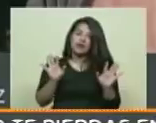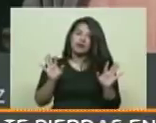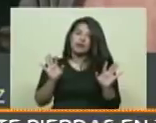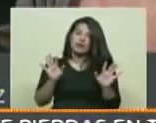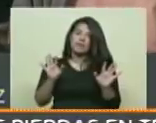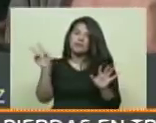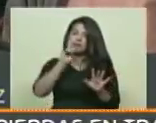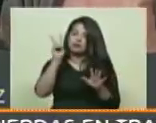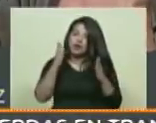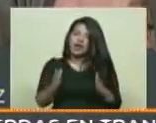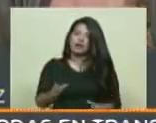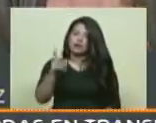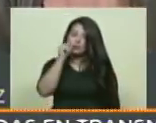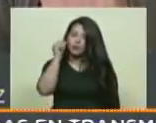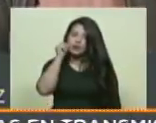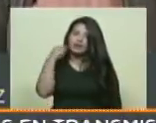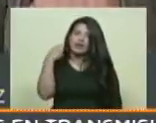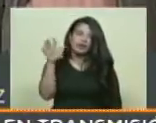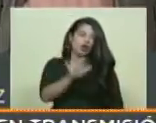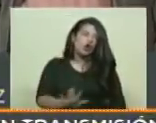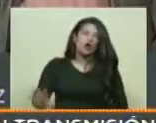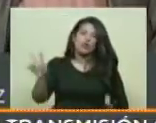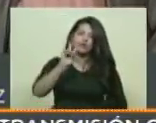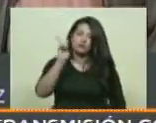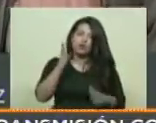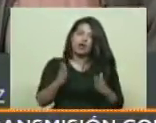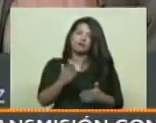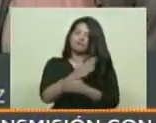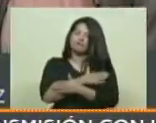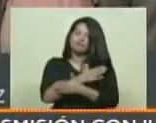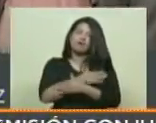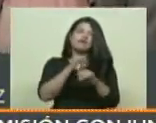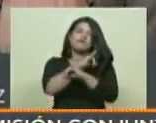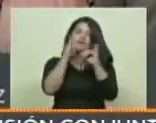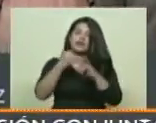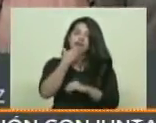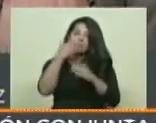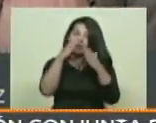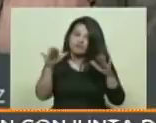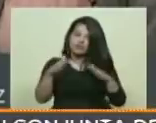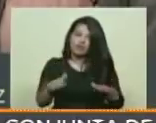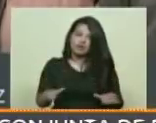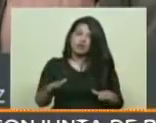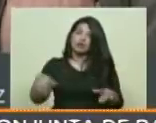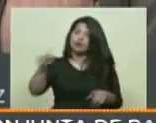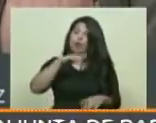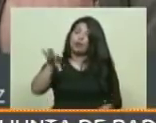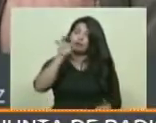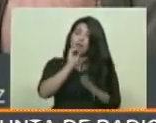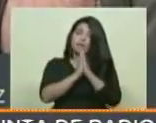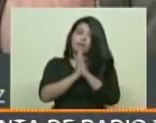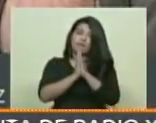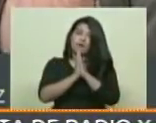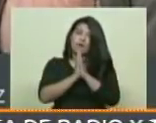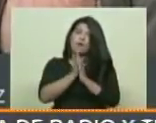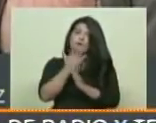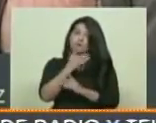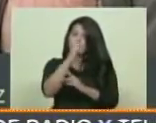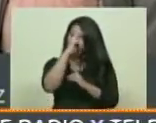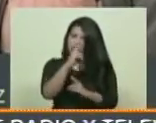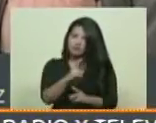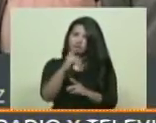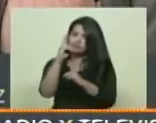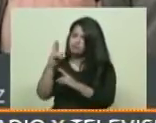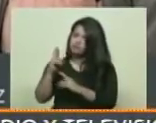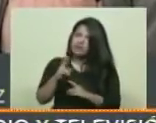a todos los venezolanos y a todas las venezolanas, una feliz Navidad, que entendamos que a través del reconocimiento,